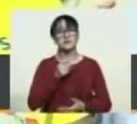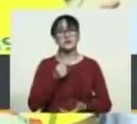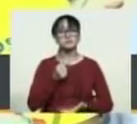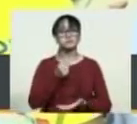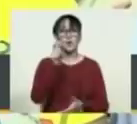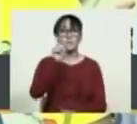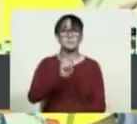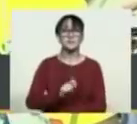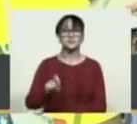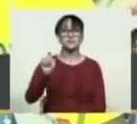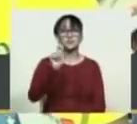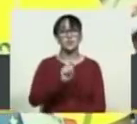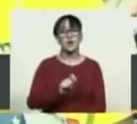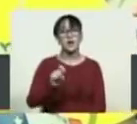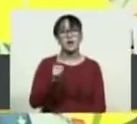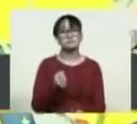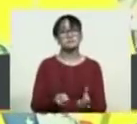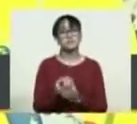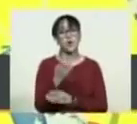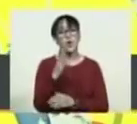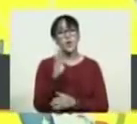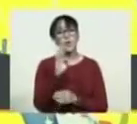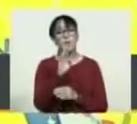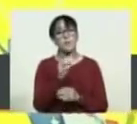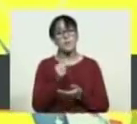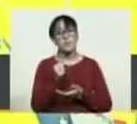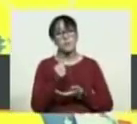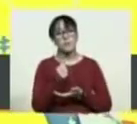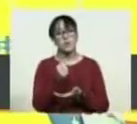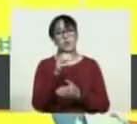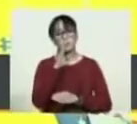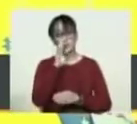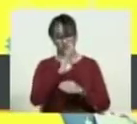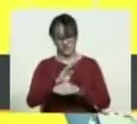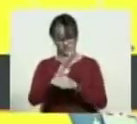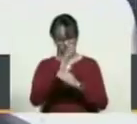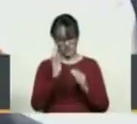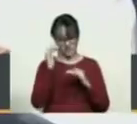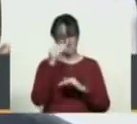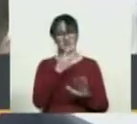discapacidad. También ahí he creado un bono de protección que atiende a